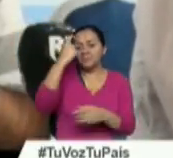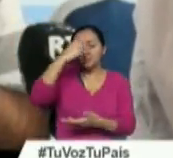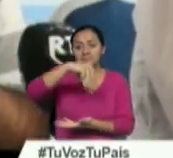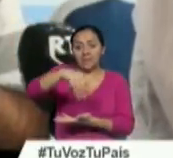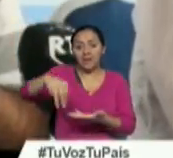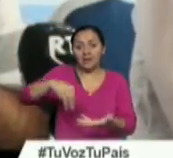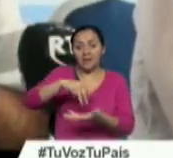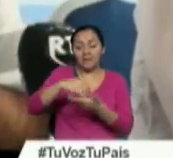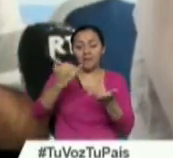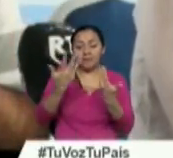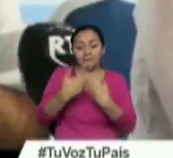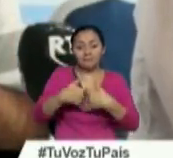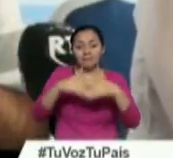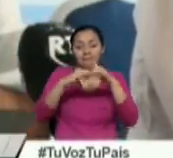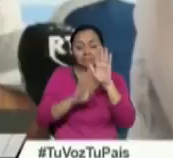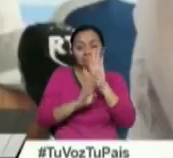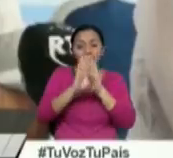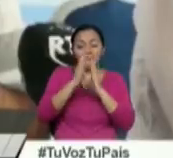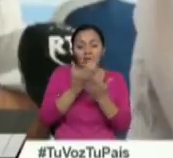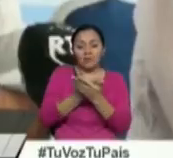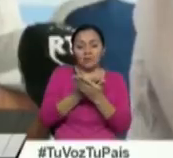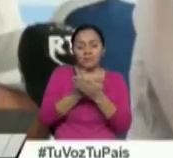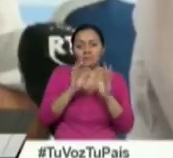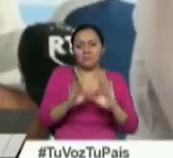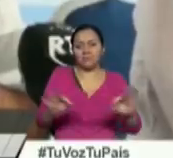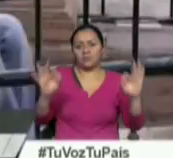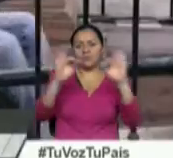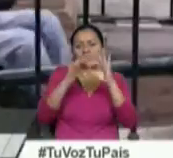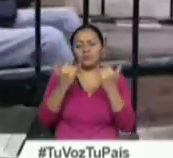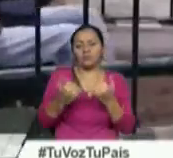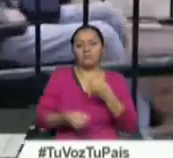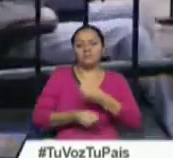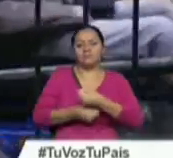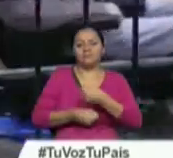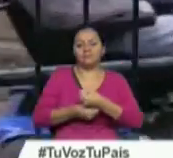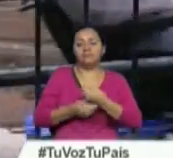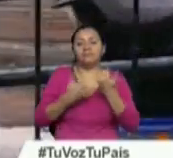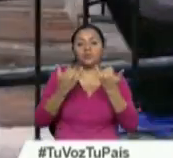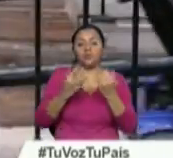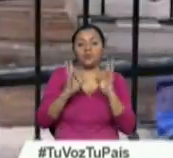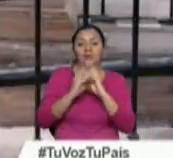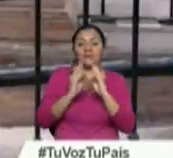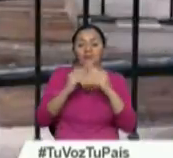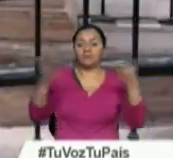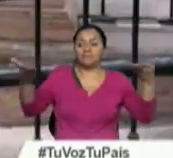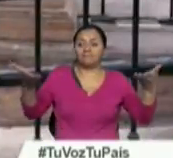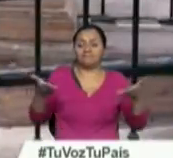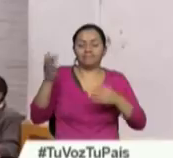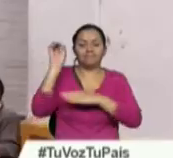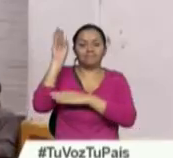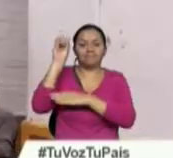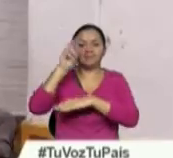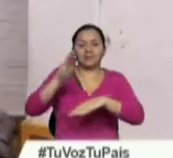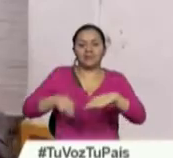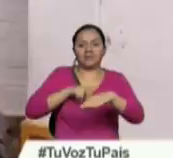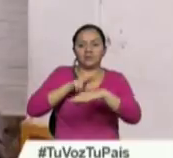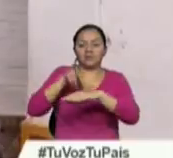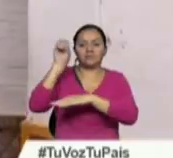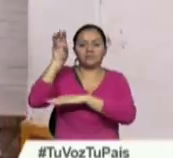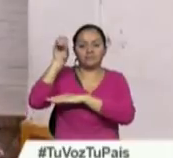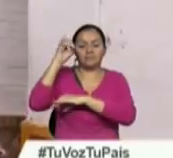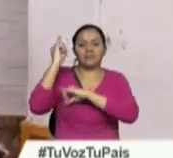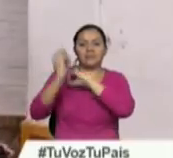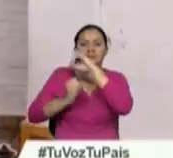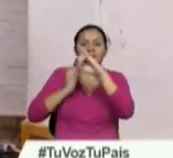en esta reactivación económica importantísima, va a hacer ese trabajo. El evento contará con la presencia de expositores nacionales e